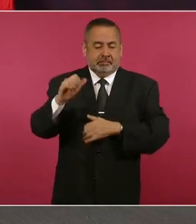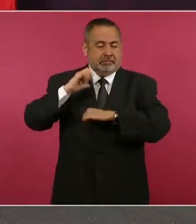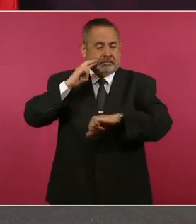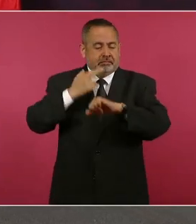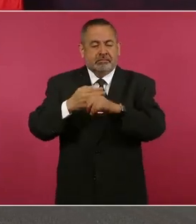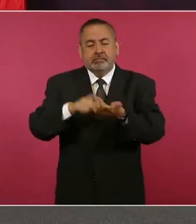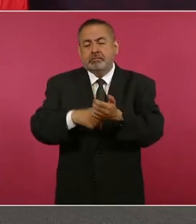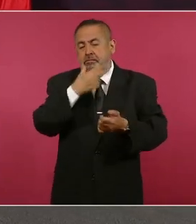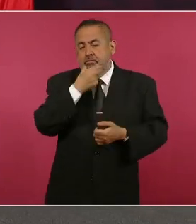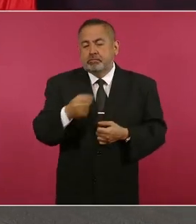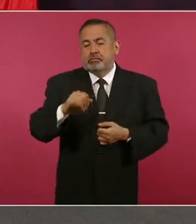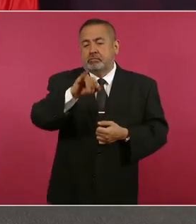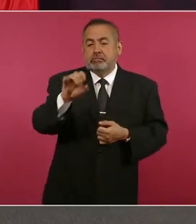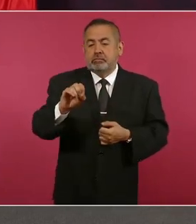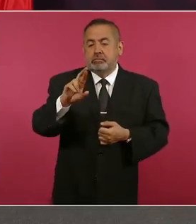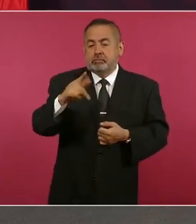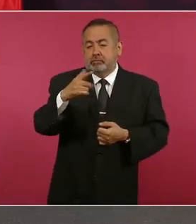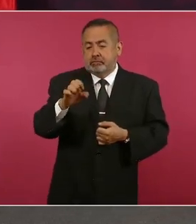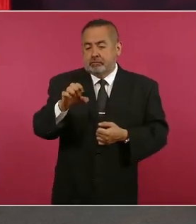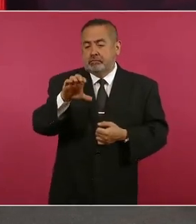Jorge Castañeda,